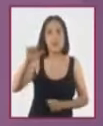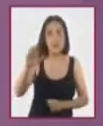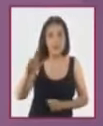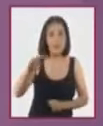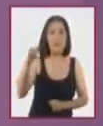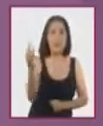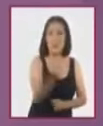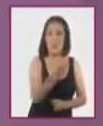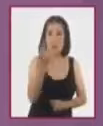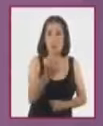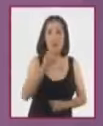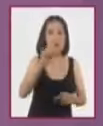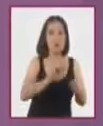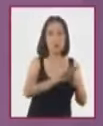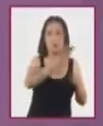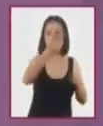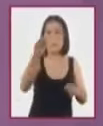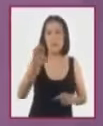parabólico,